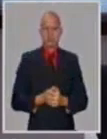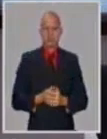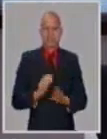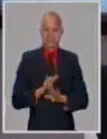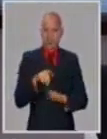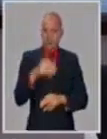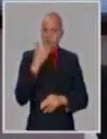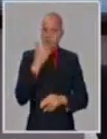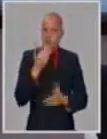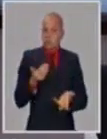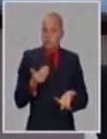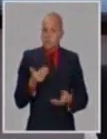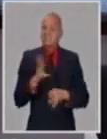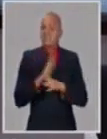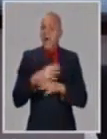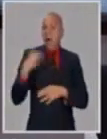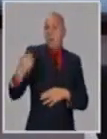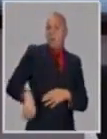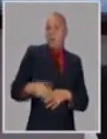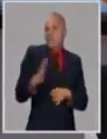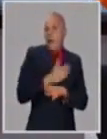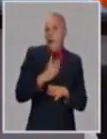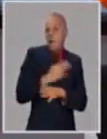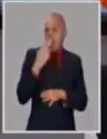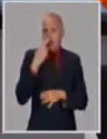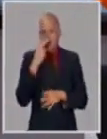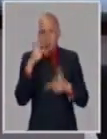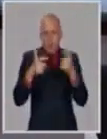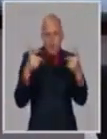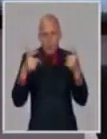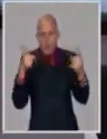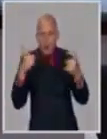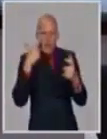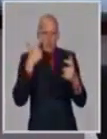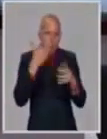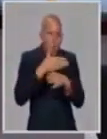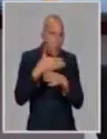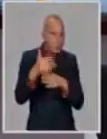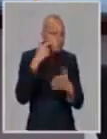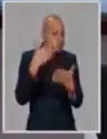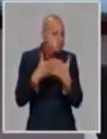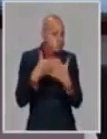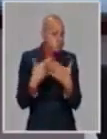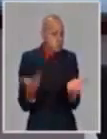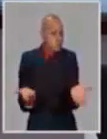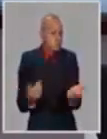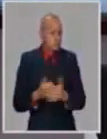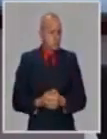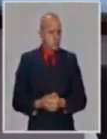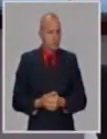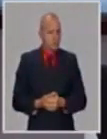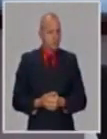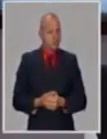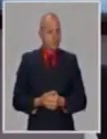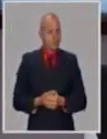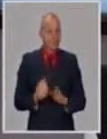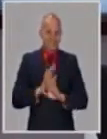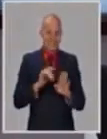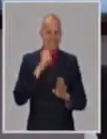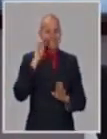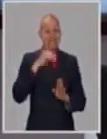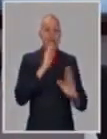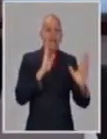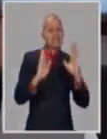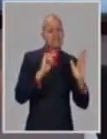permiten, además de seguir evaluando seguridad ya en una mayor cantidad de personas, y como decimos nosotros un poco, en el mundo real, porque un estudio